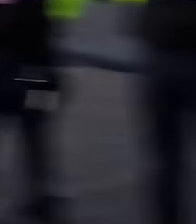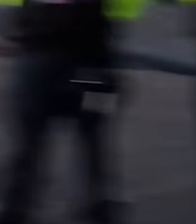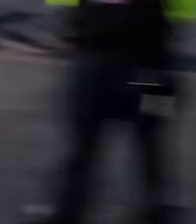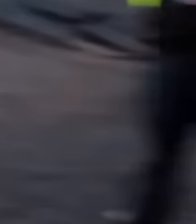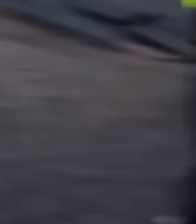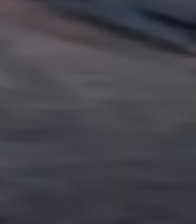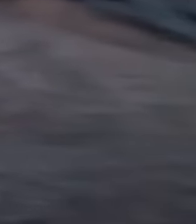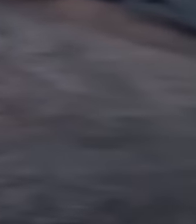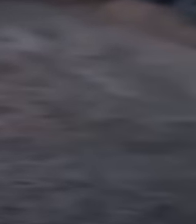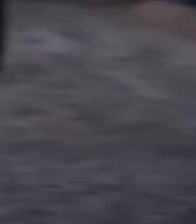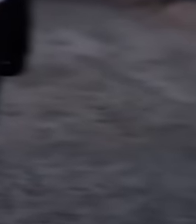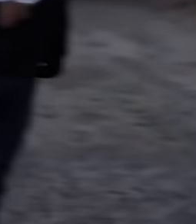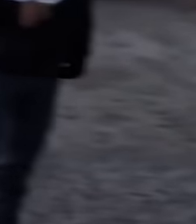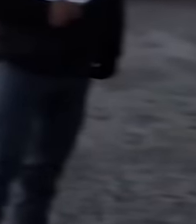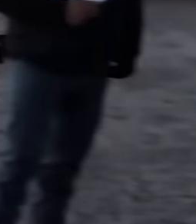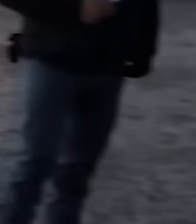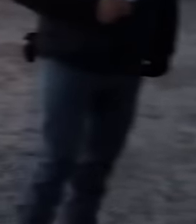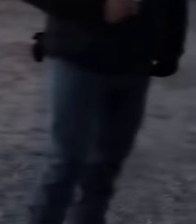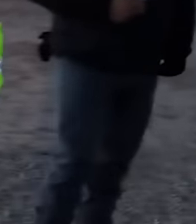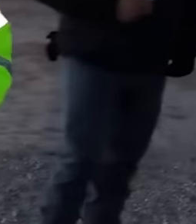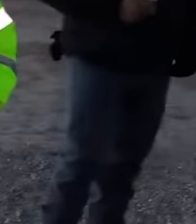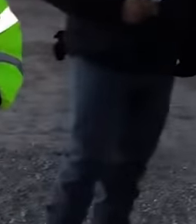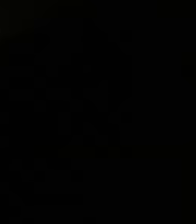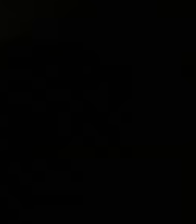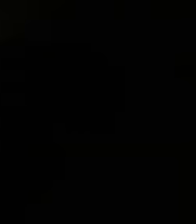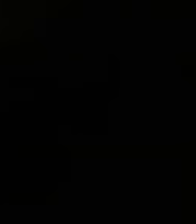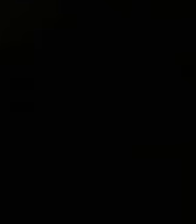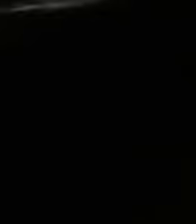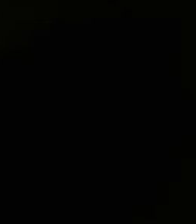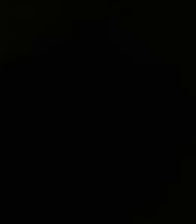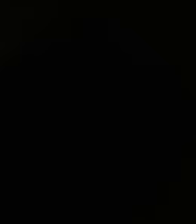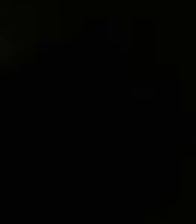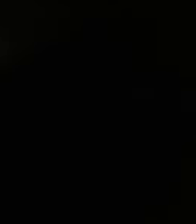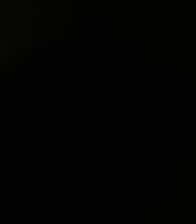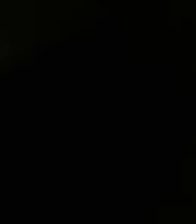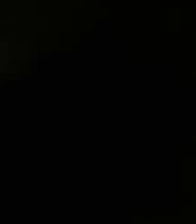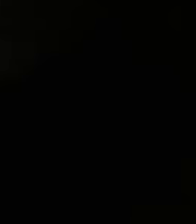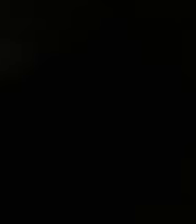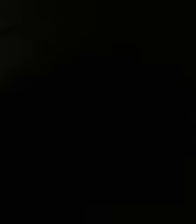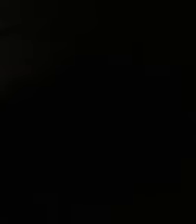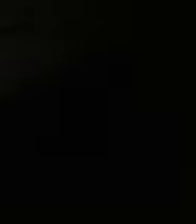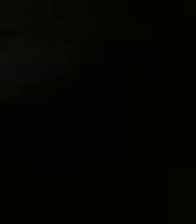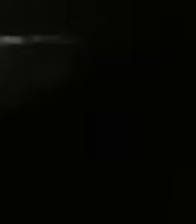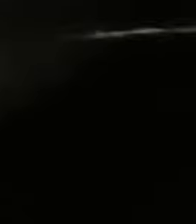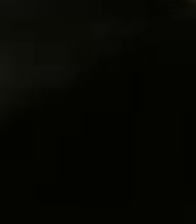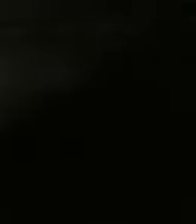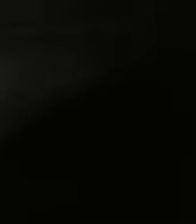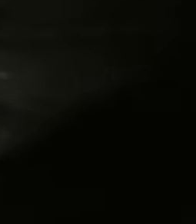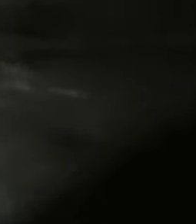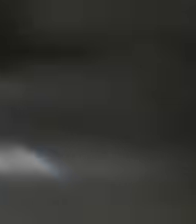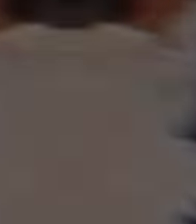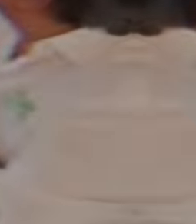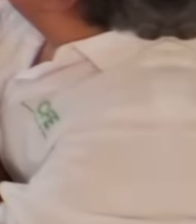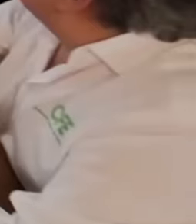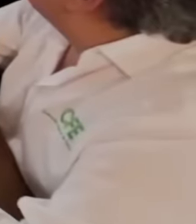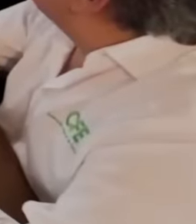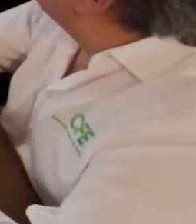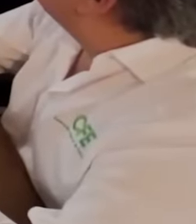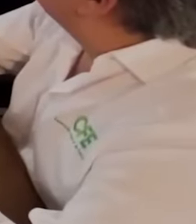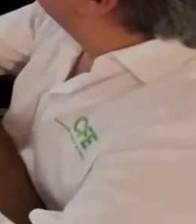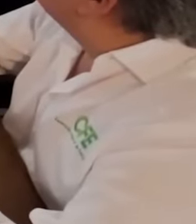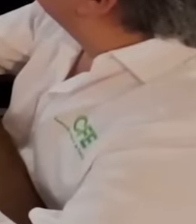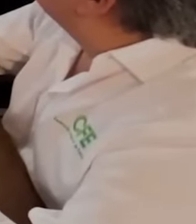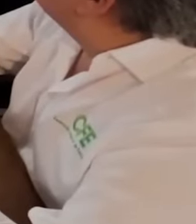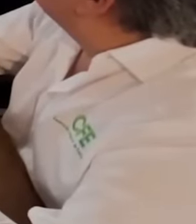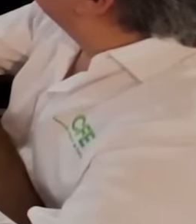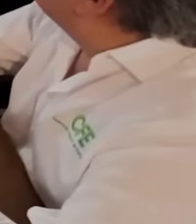Durante su tradicional conferencia mañanera de este jueves, el presidente de México explicó que antes no se podía acceder a los